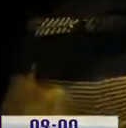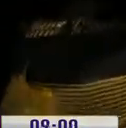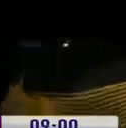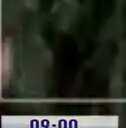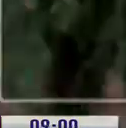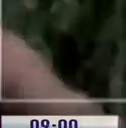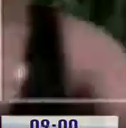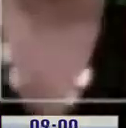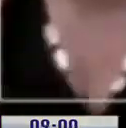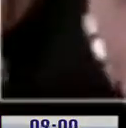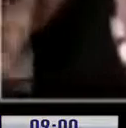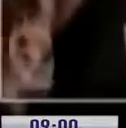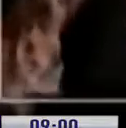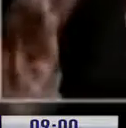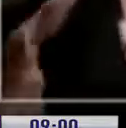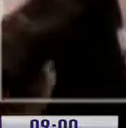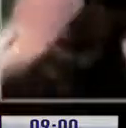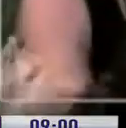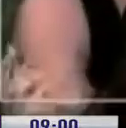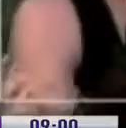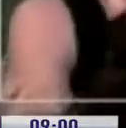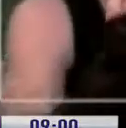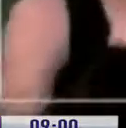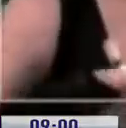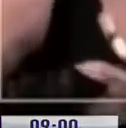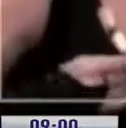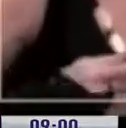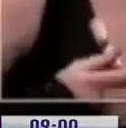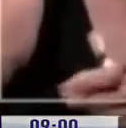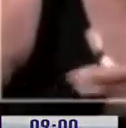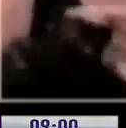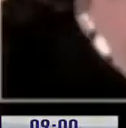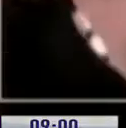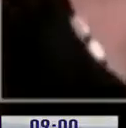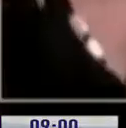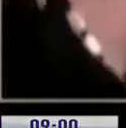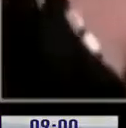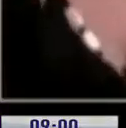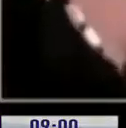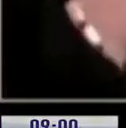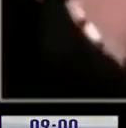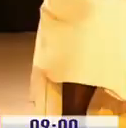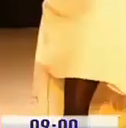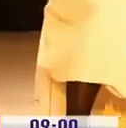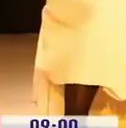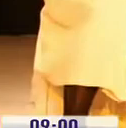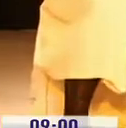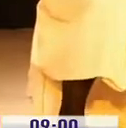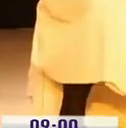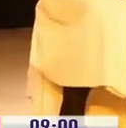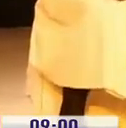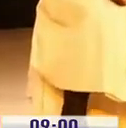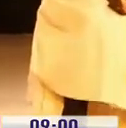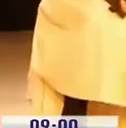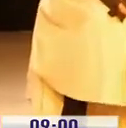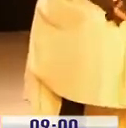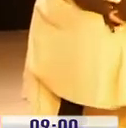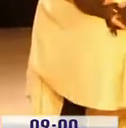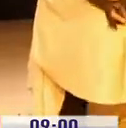por la partida de una compañera que no estará más compartiendo obras para que los espectadores disfrutemos su